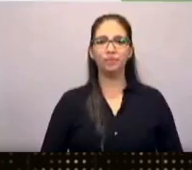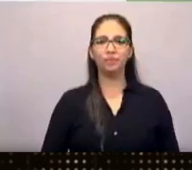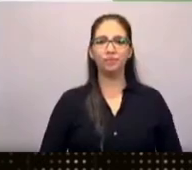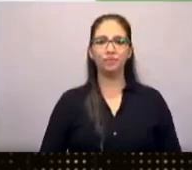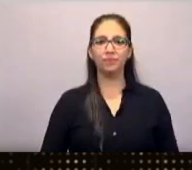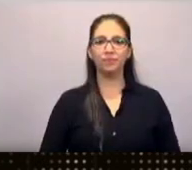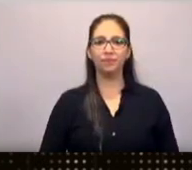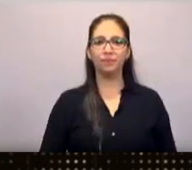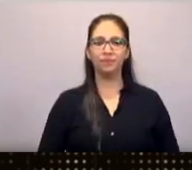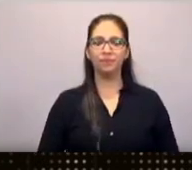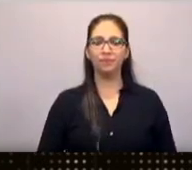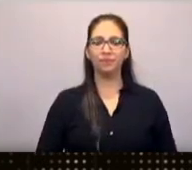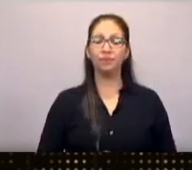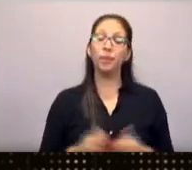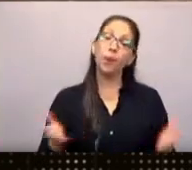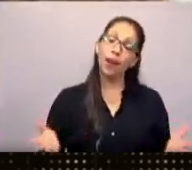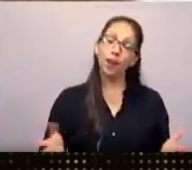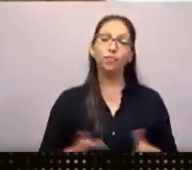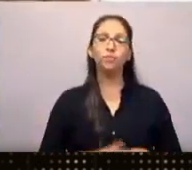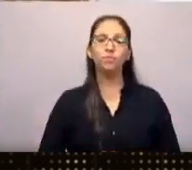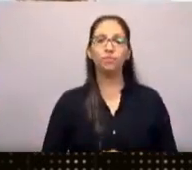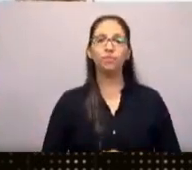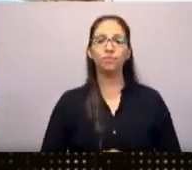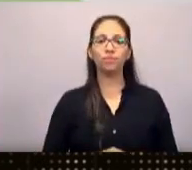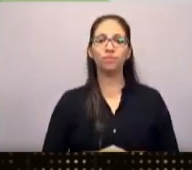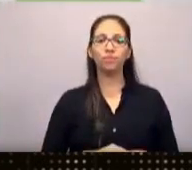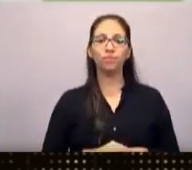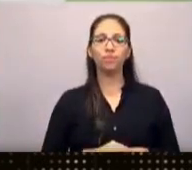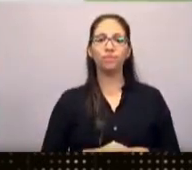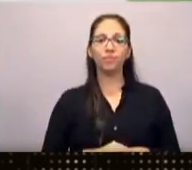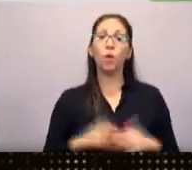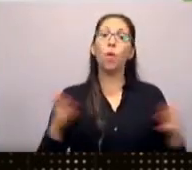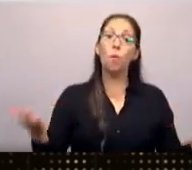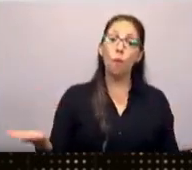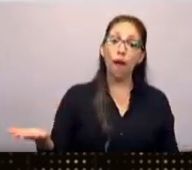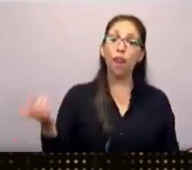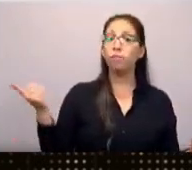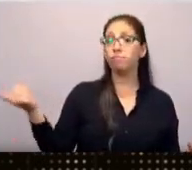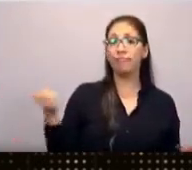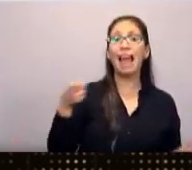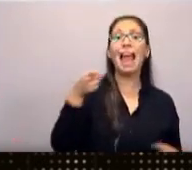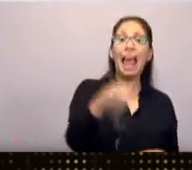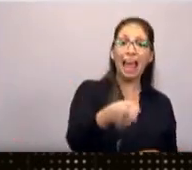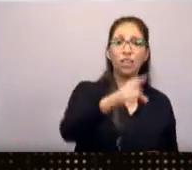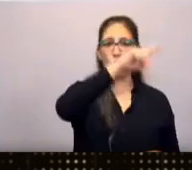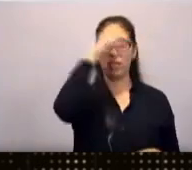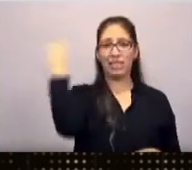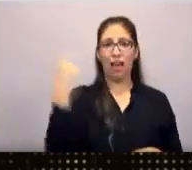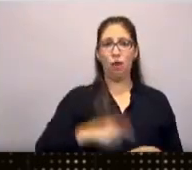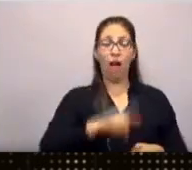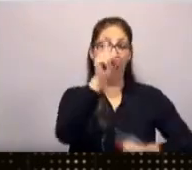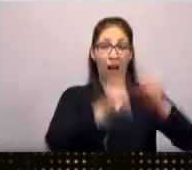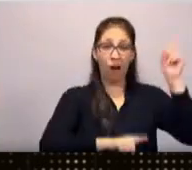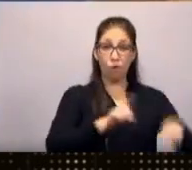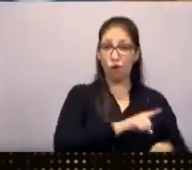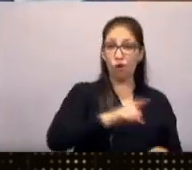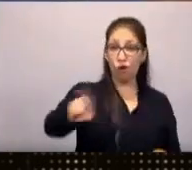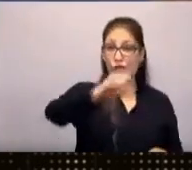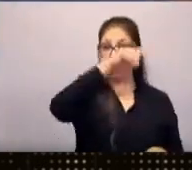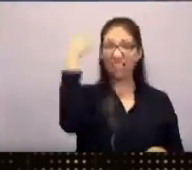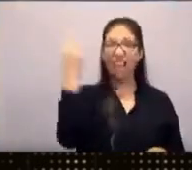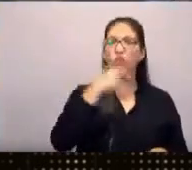Aires y bueno decía Alberto esto es el estado para los que están en contra del Estado quieren